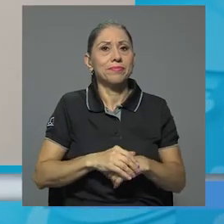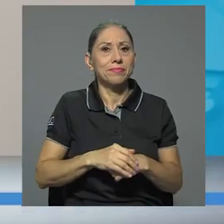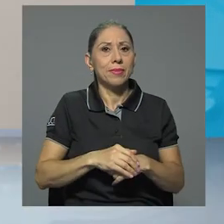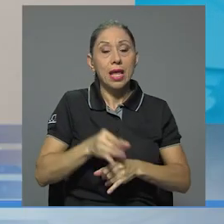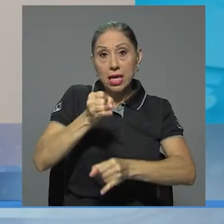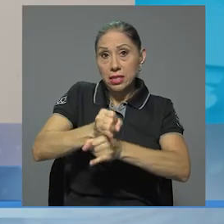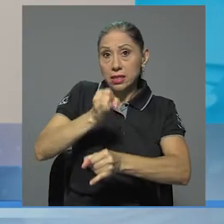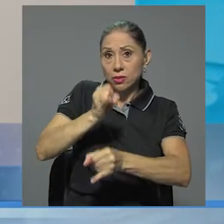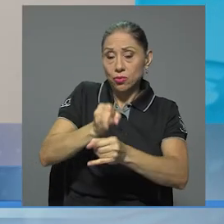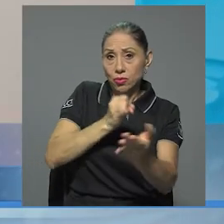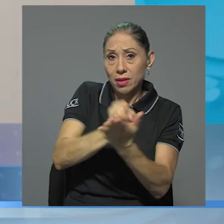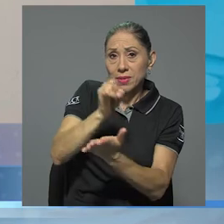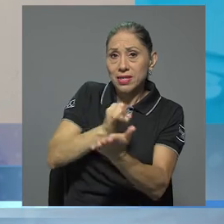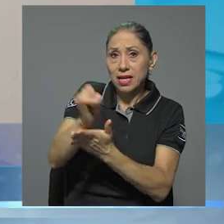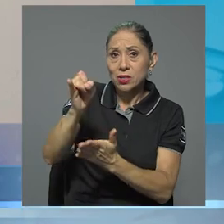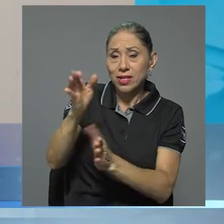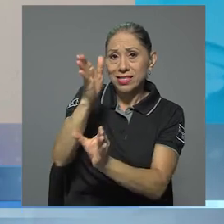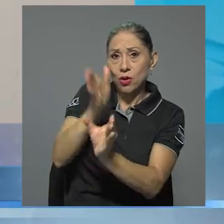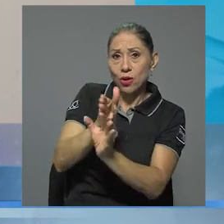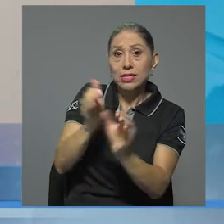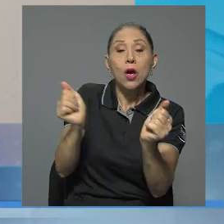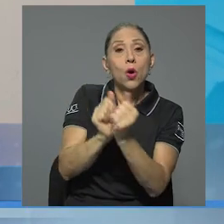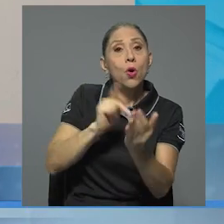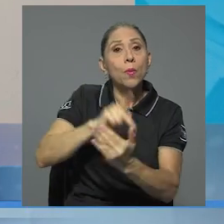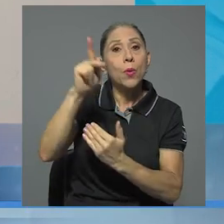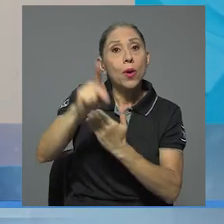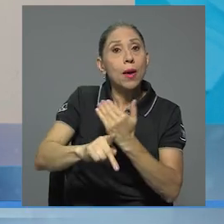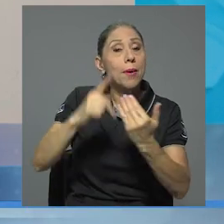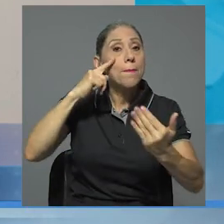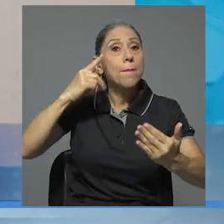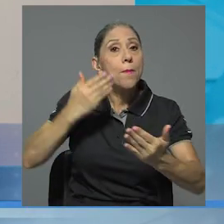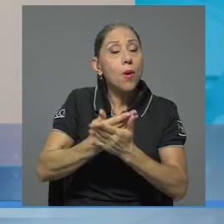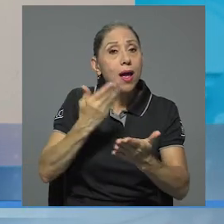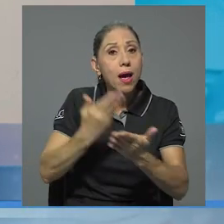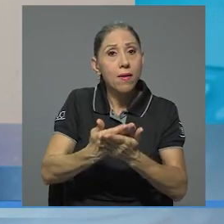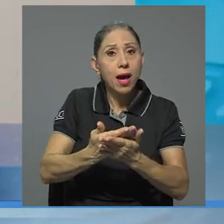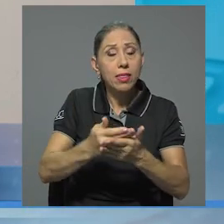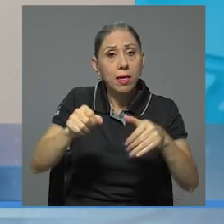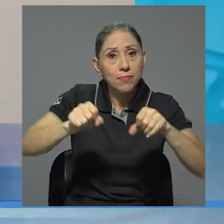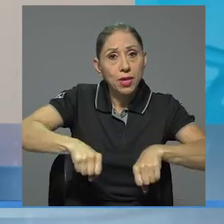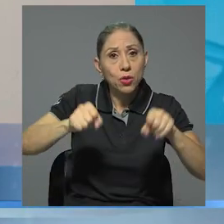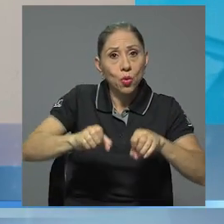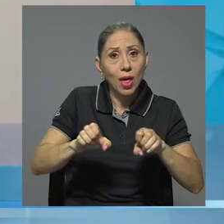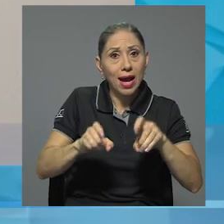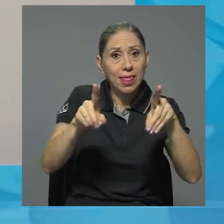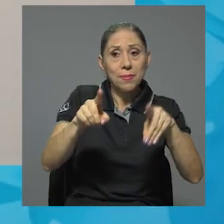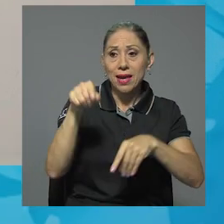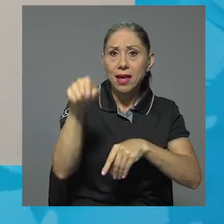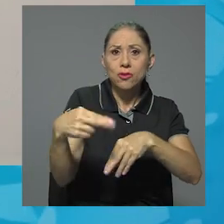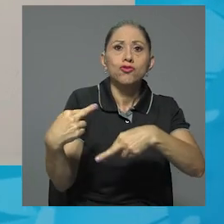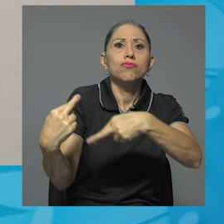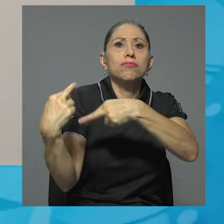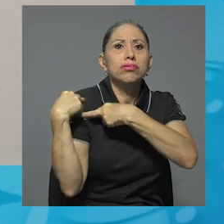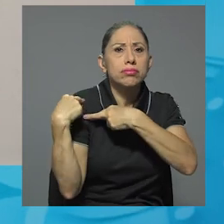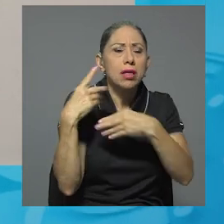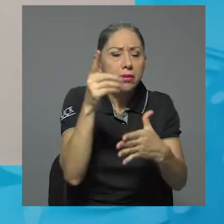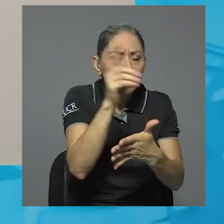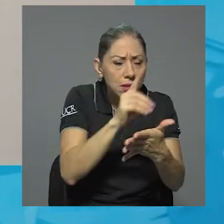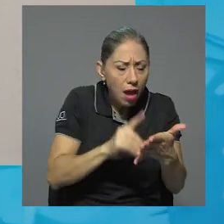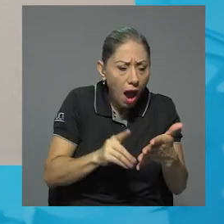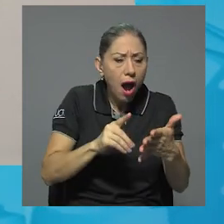Investigaciones Psicológicas, mediante el programa de la prueba de aptitud académica, es el encargado de confeccionar, elaborar,